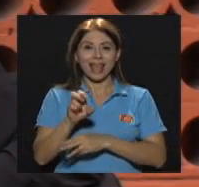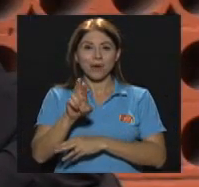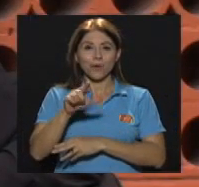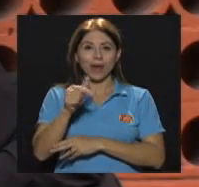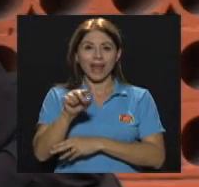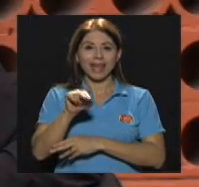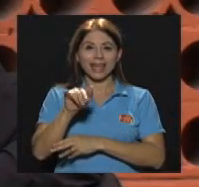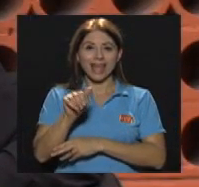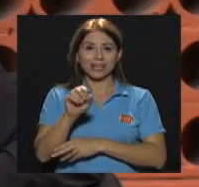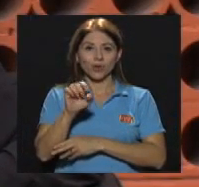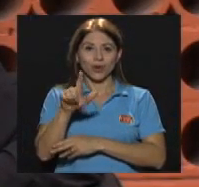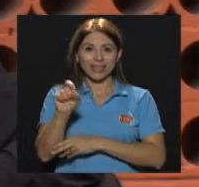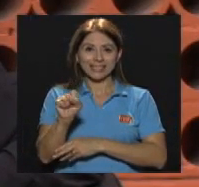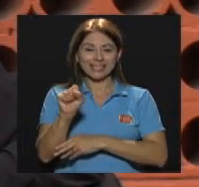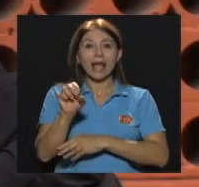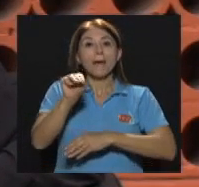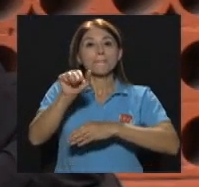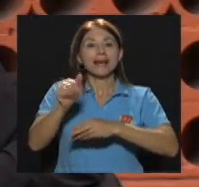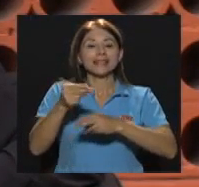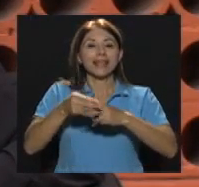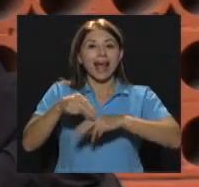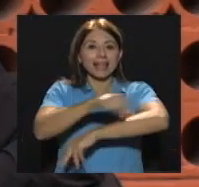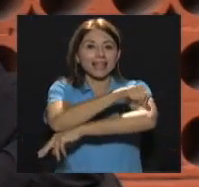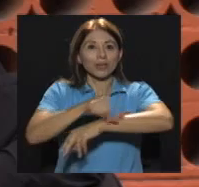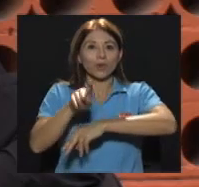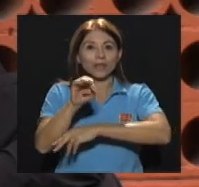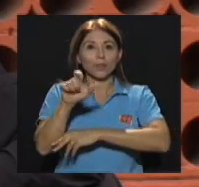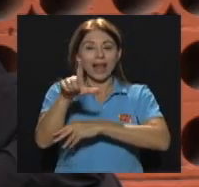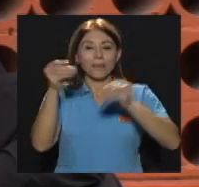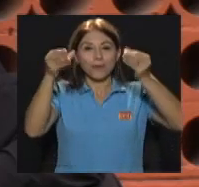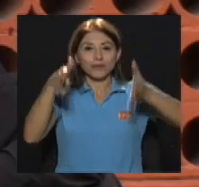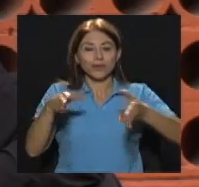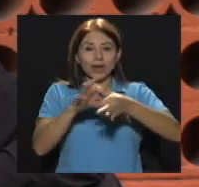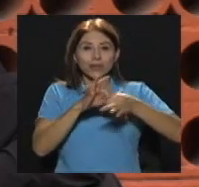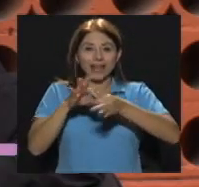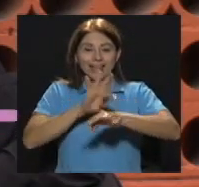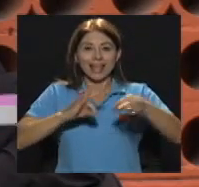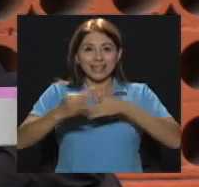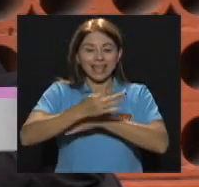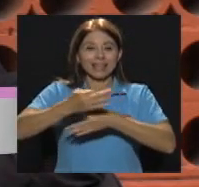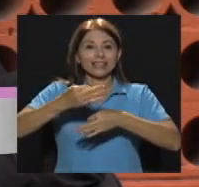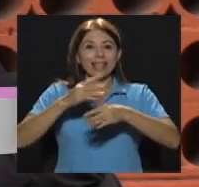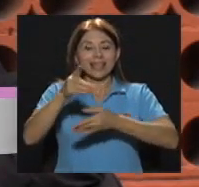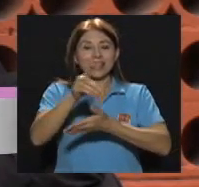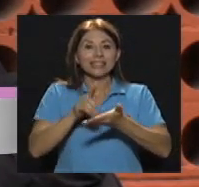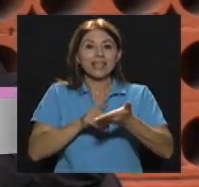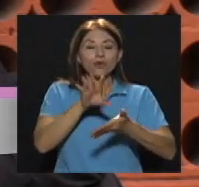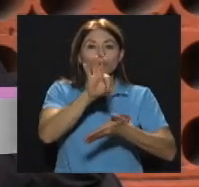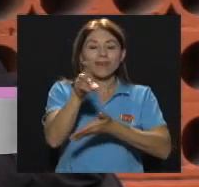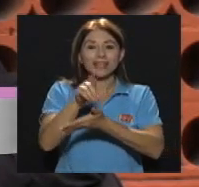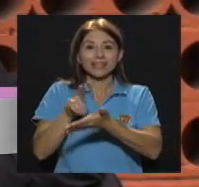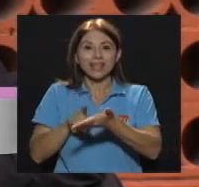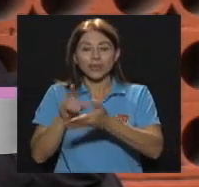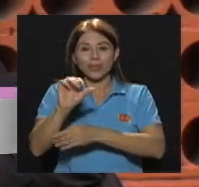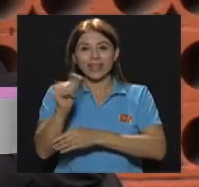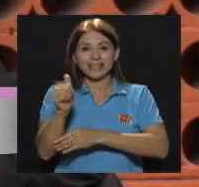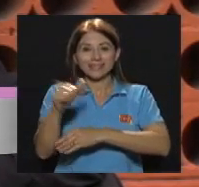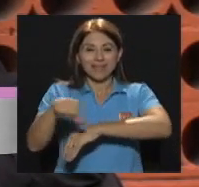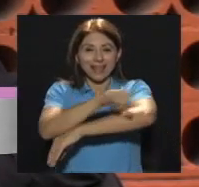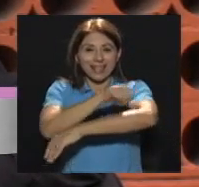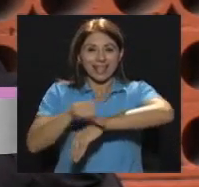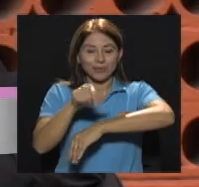en arquitectura tropical, profesora y coordinadora de los talleres de diseño 9 y 10 de arquitectura tropical y coordinadora